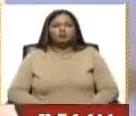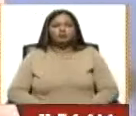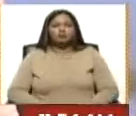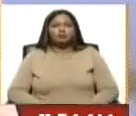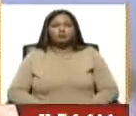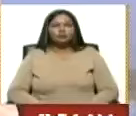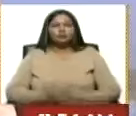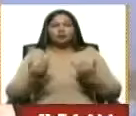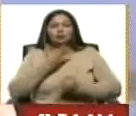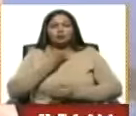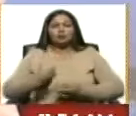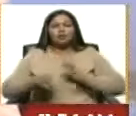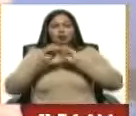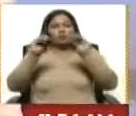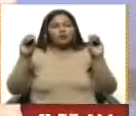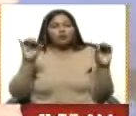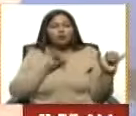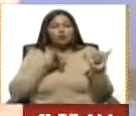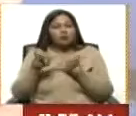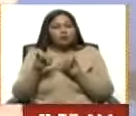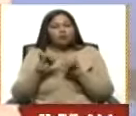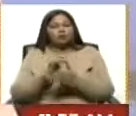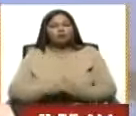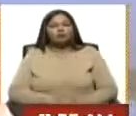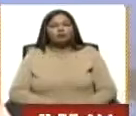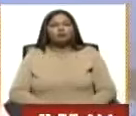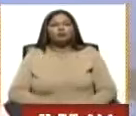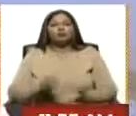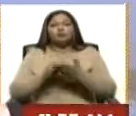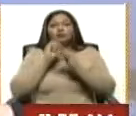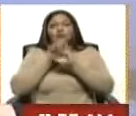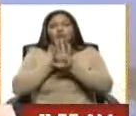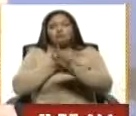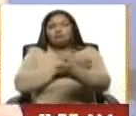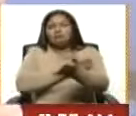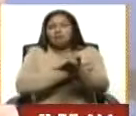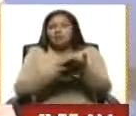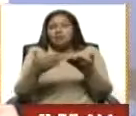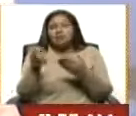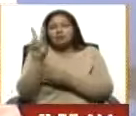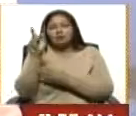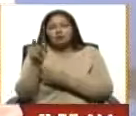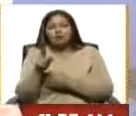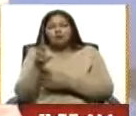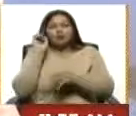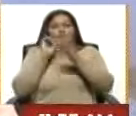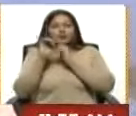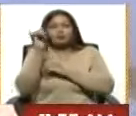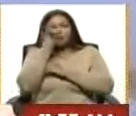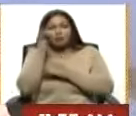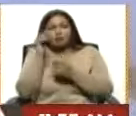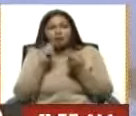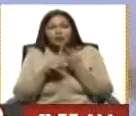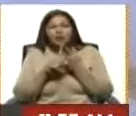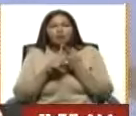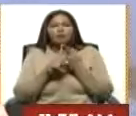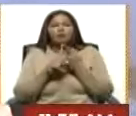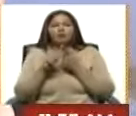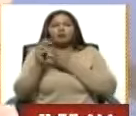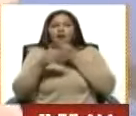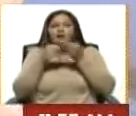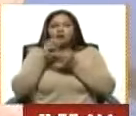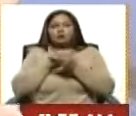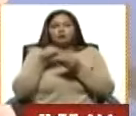Ahorita el presidente nos está convocando a lo mismo. Y le tocó a miles y miles de venezolanos aprender a manejar una cámara, aprender... En ese contexto